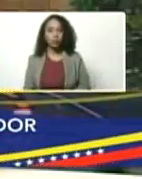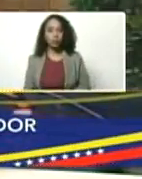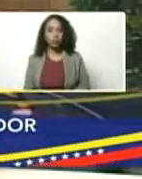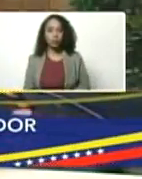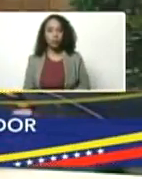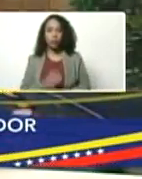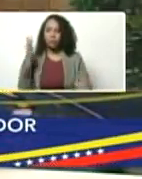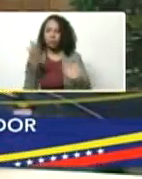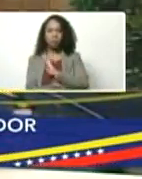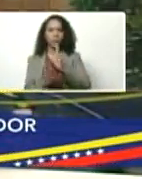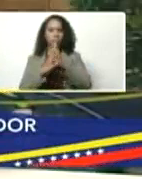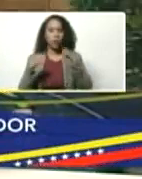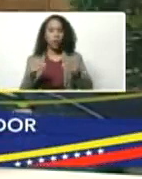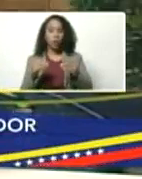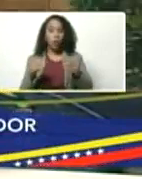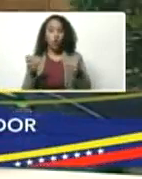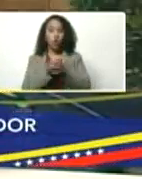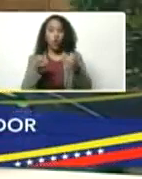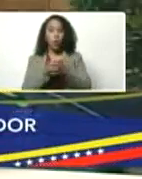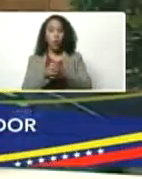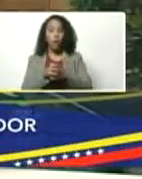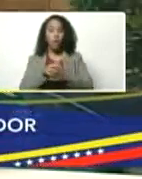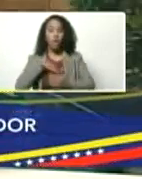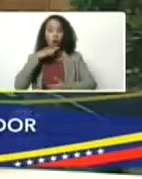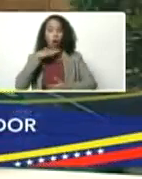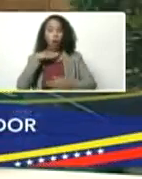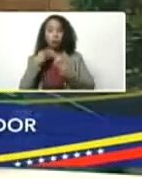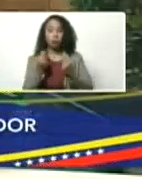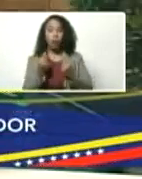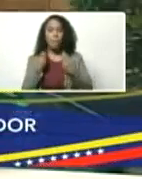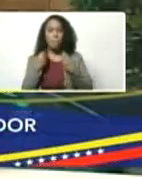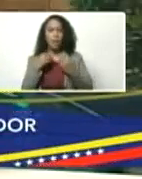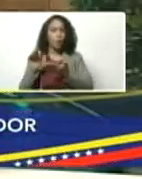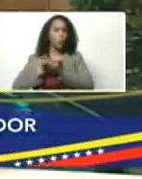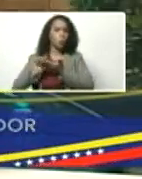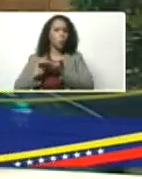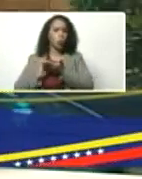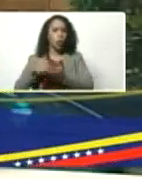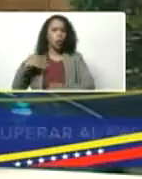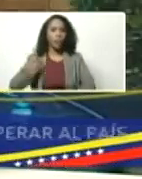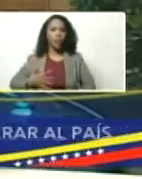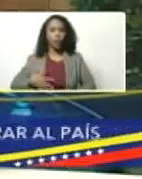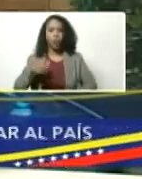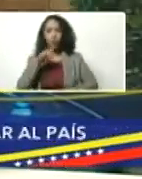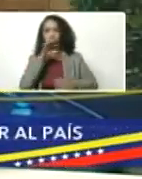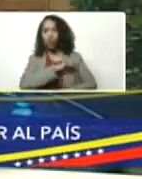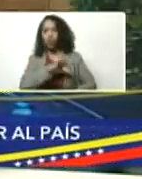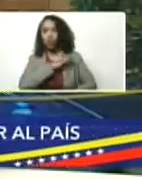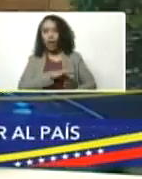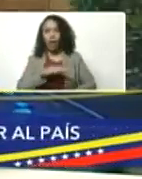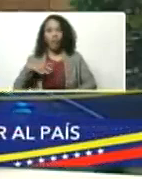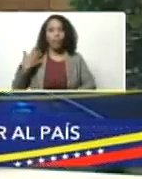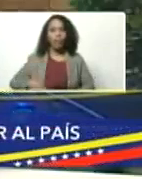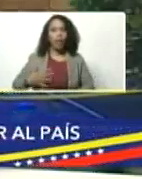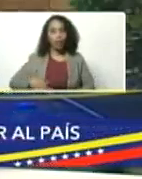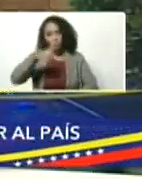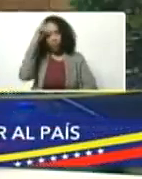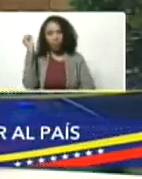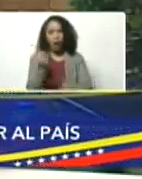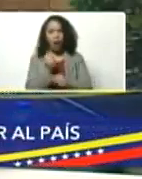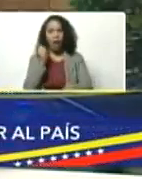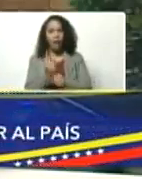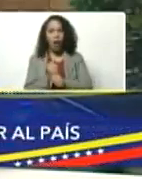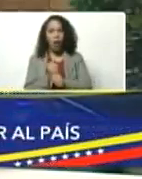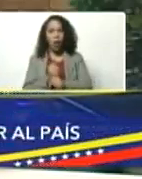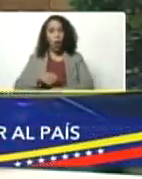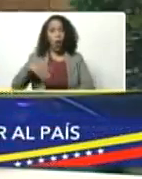y sobre todo con generación de riqueza para recuperar los derechos sociales, los derechos laborales, los